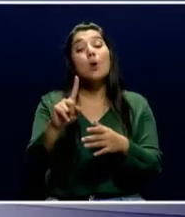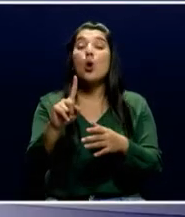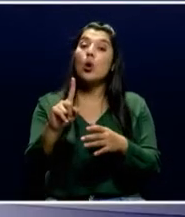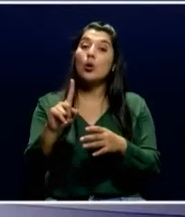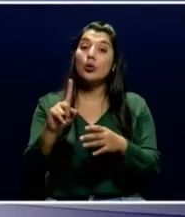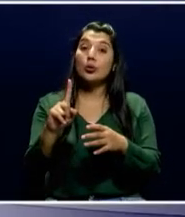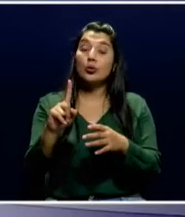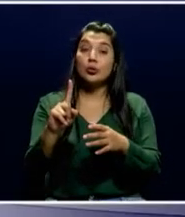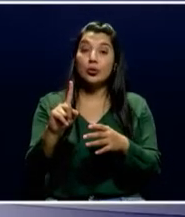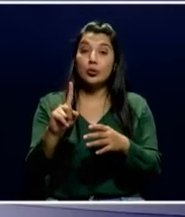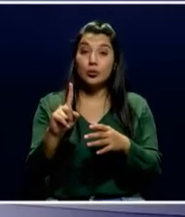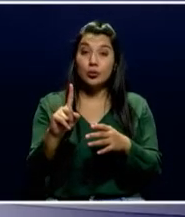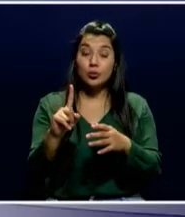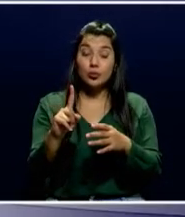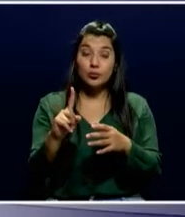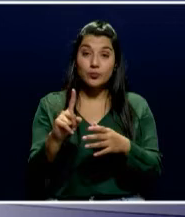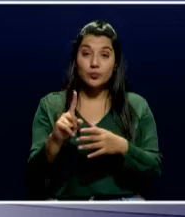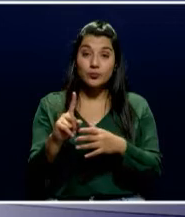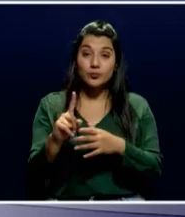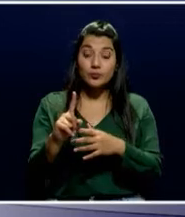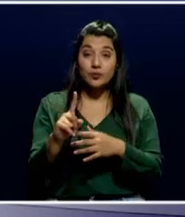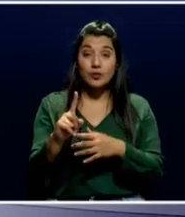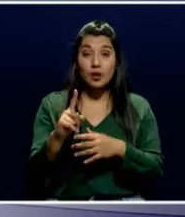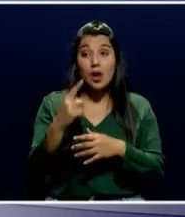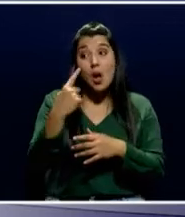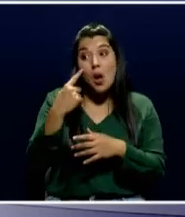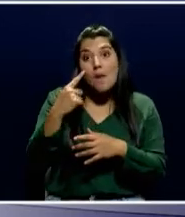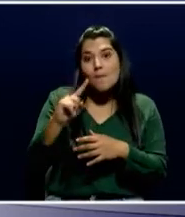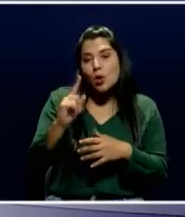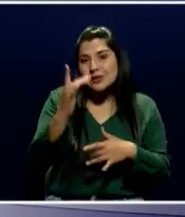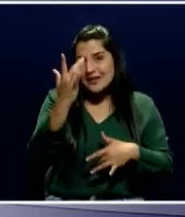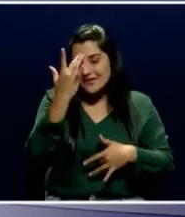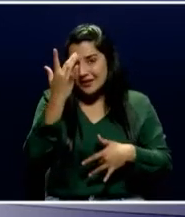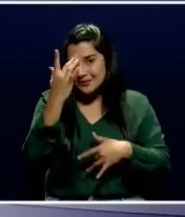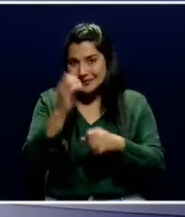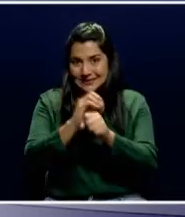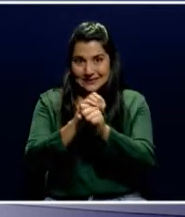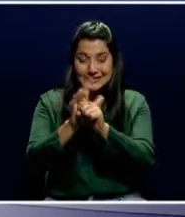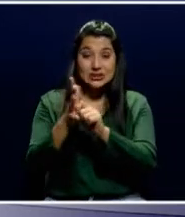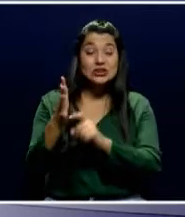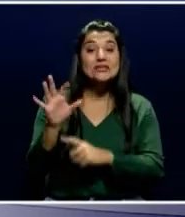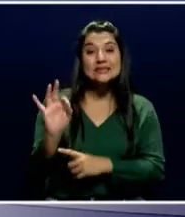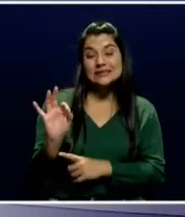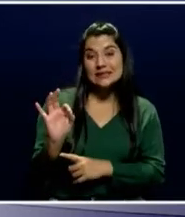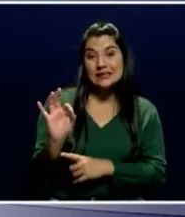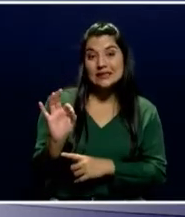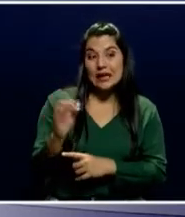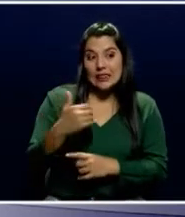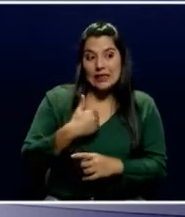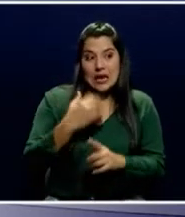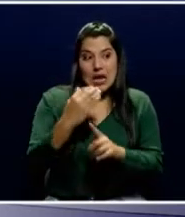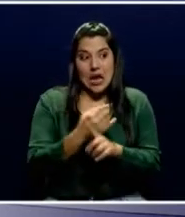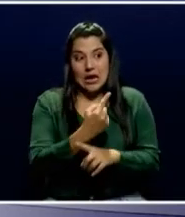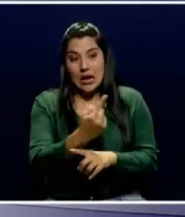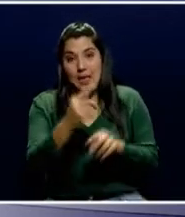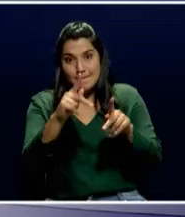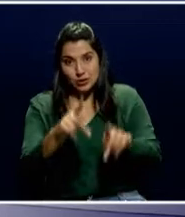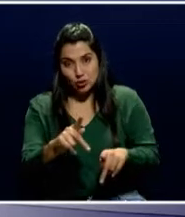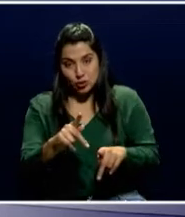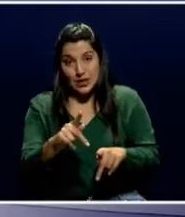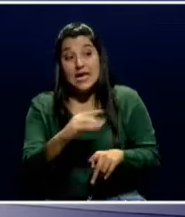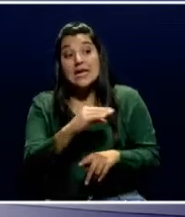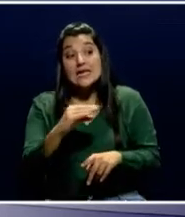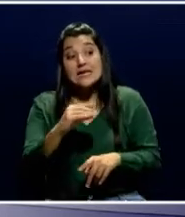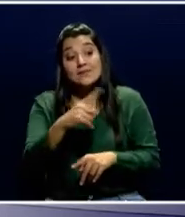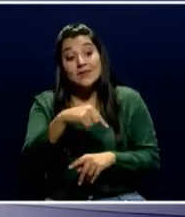más próxima que nosotros podemos identificar de esta emergencia, que es la enfermedad que sufre cada persona y que va a un hospital, y